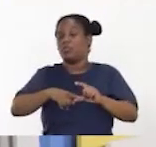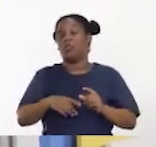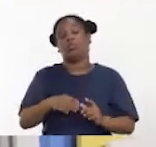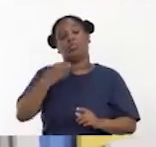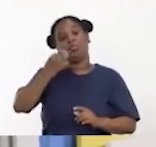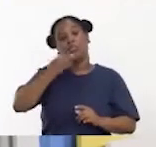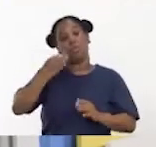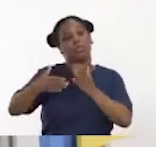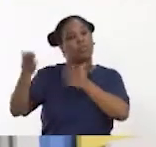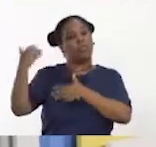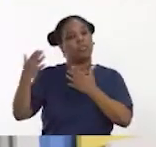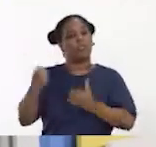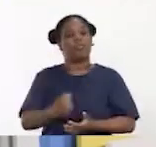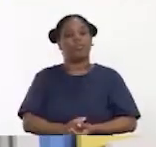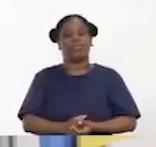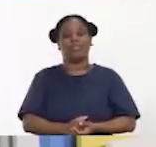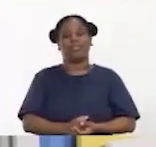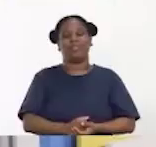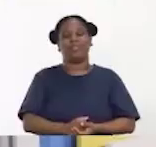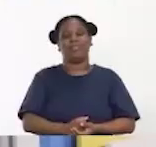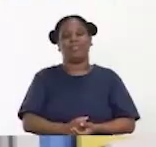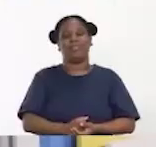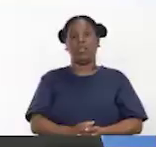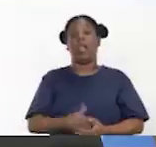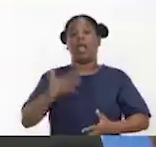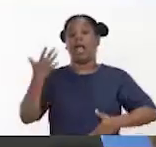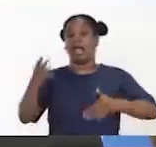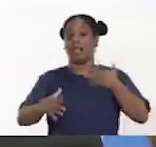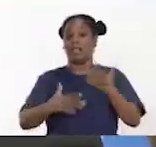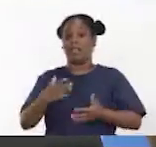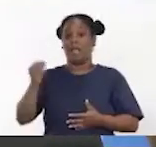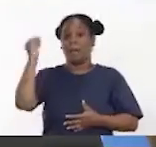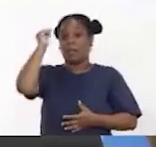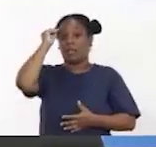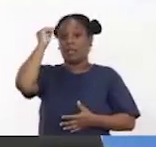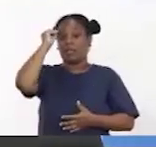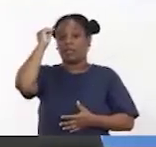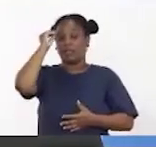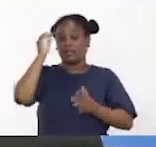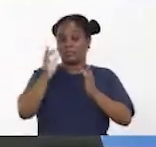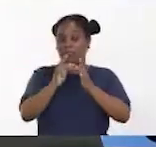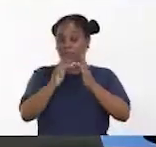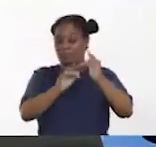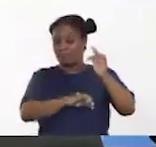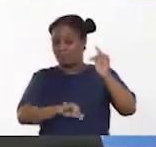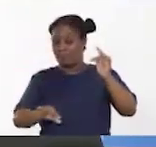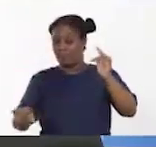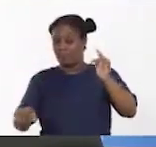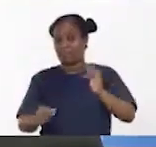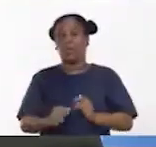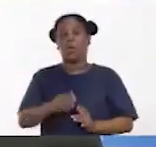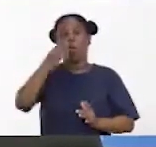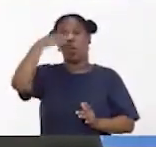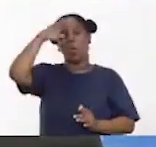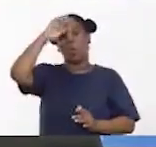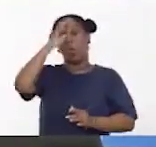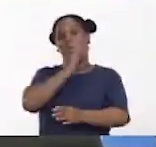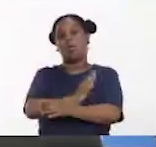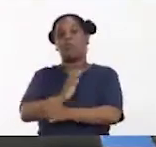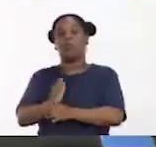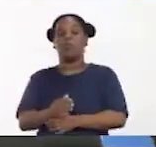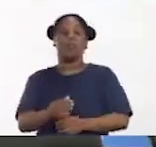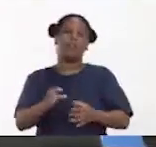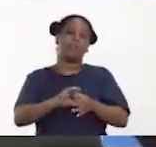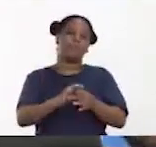contenidos que mencionamos anteriormente. Las actividades de aprendizaje situadas en el portal Cubeduca, pero fundamentalmente